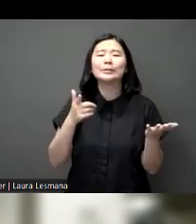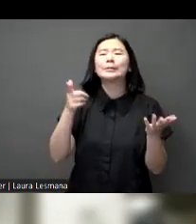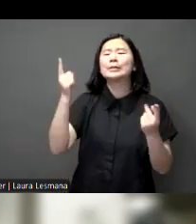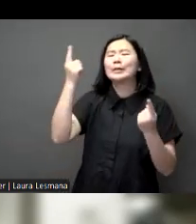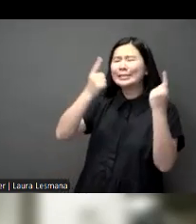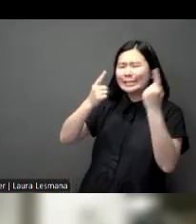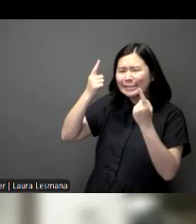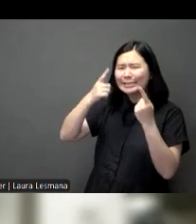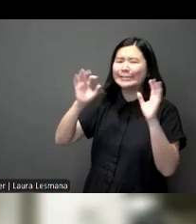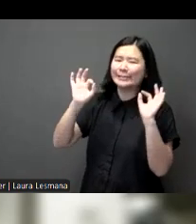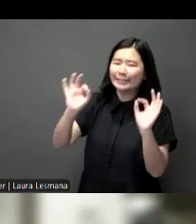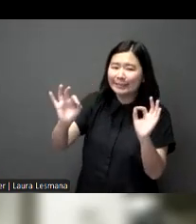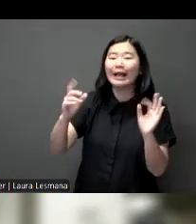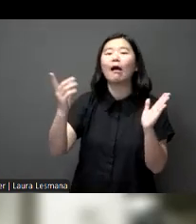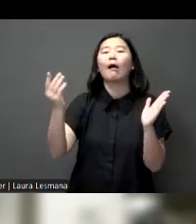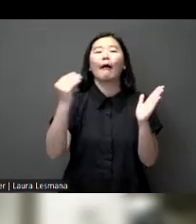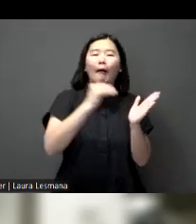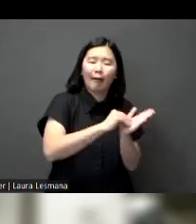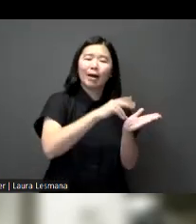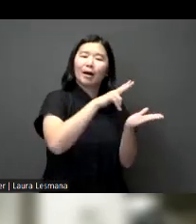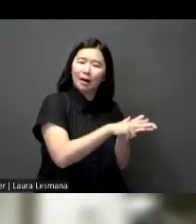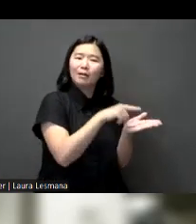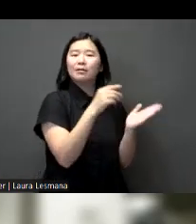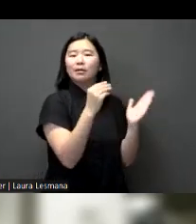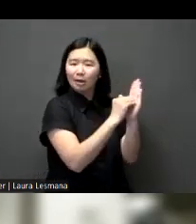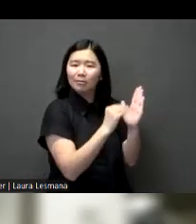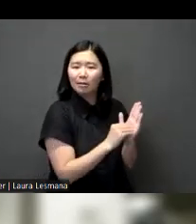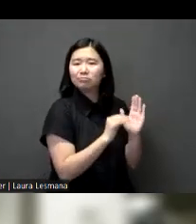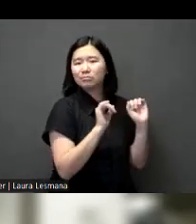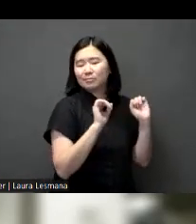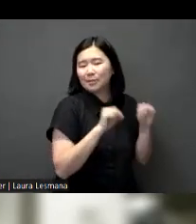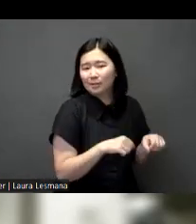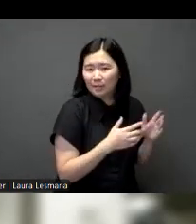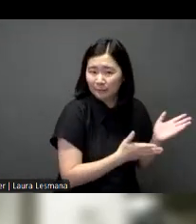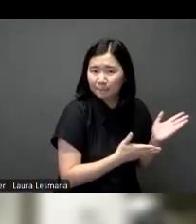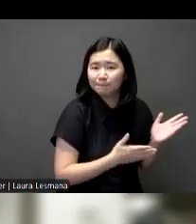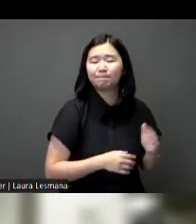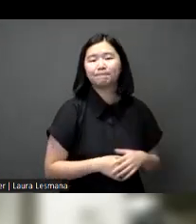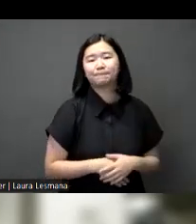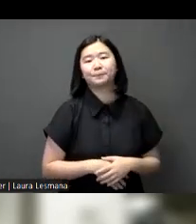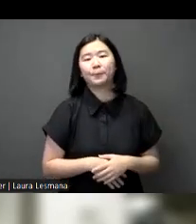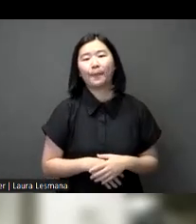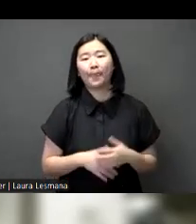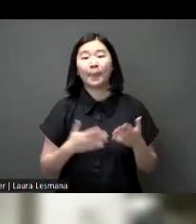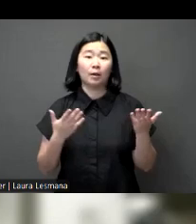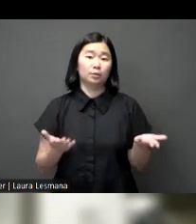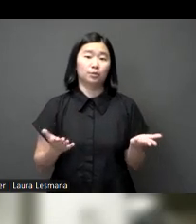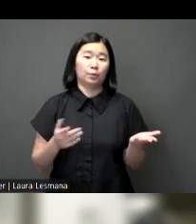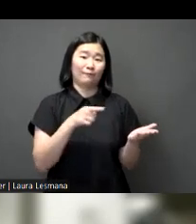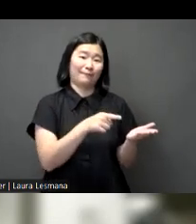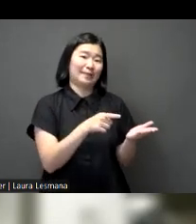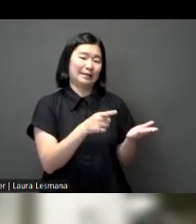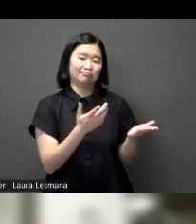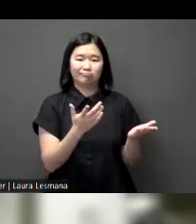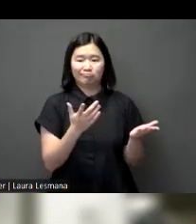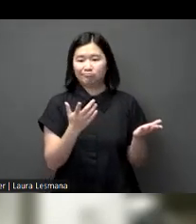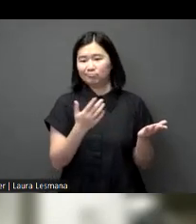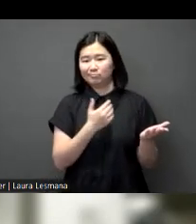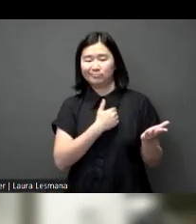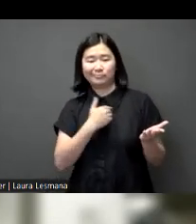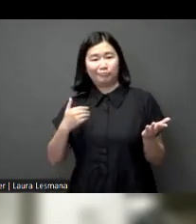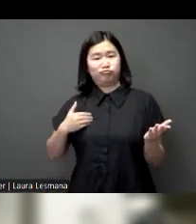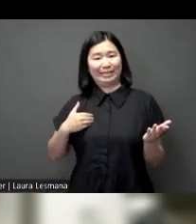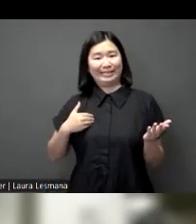iguales, ¿ya? Y finalmente tuvimos una rica discusión en el grupo en donde se plantearon algunos visiones,